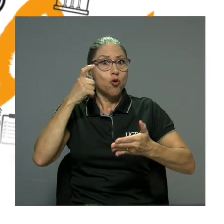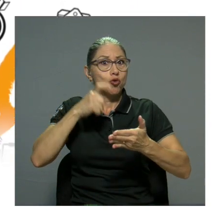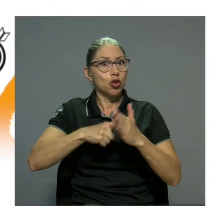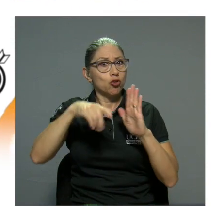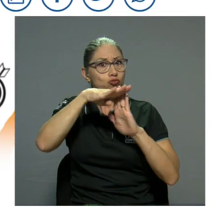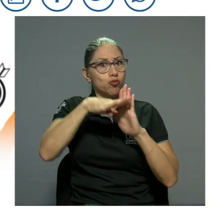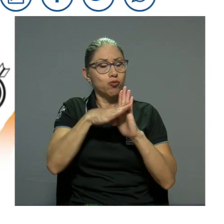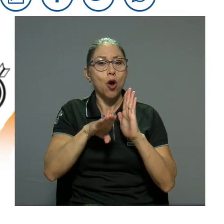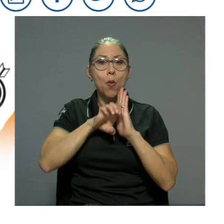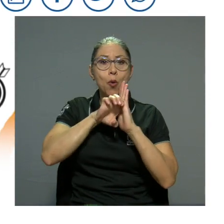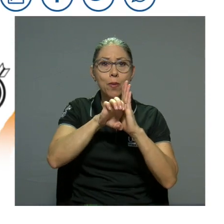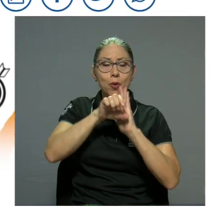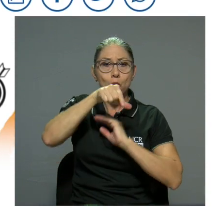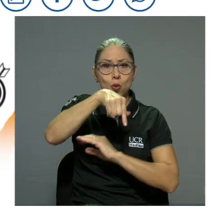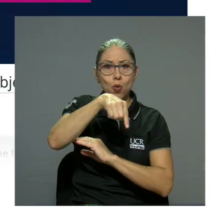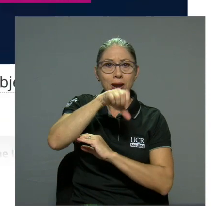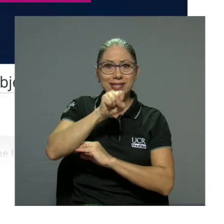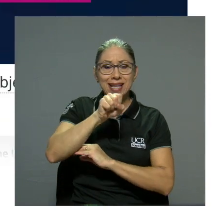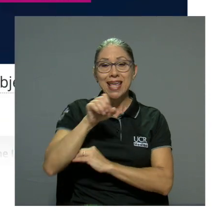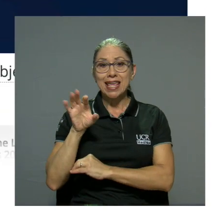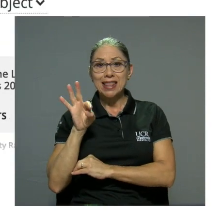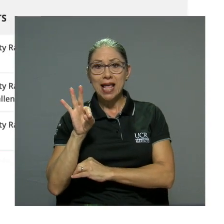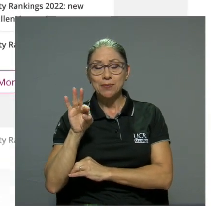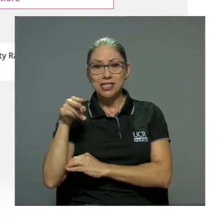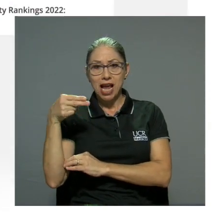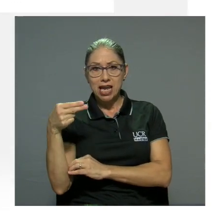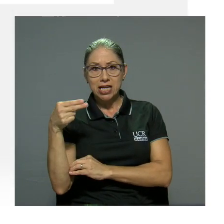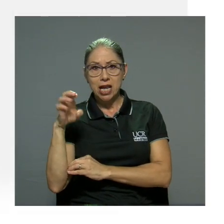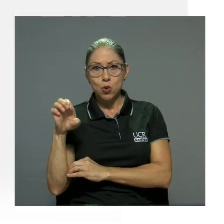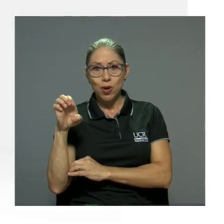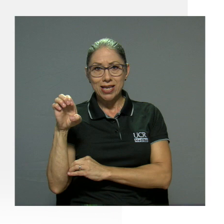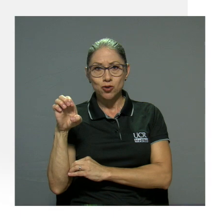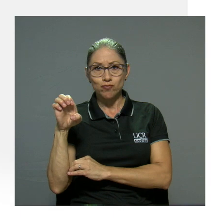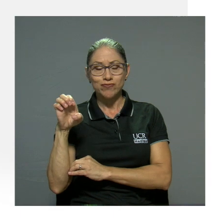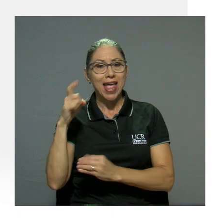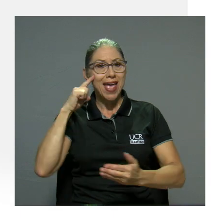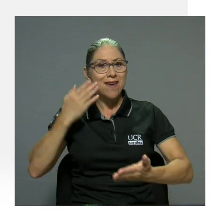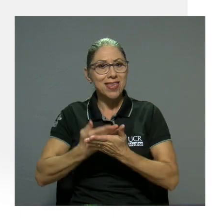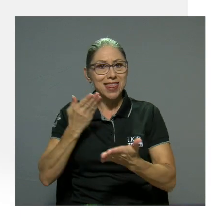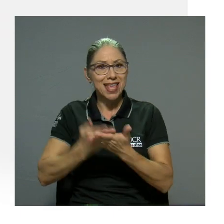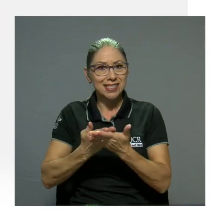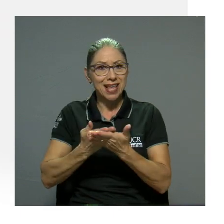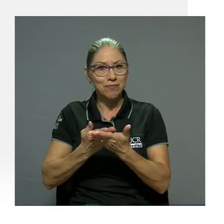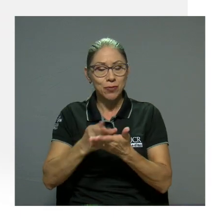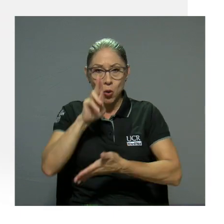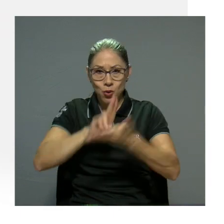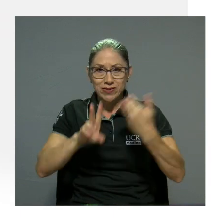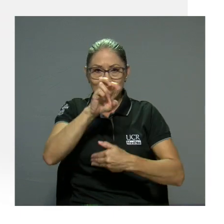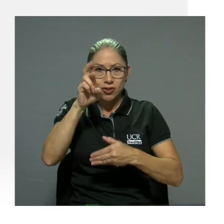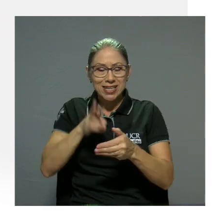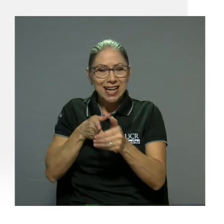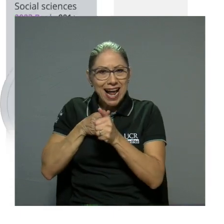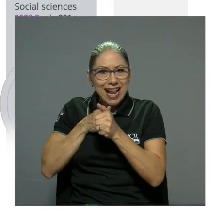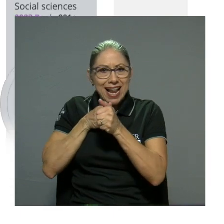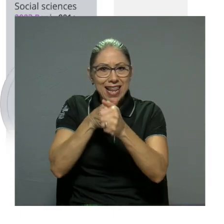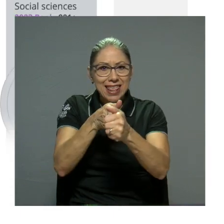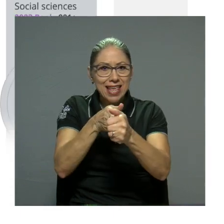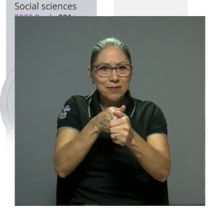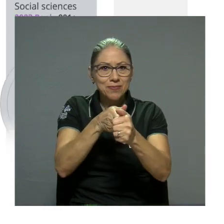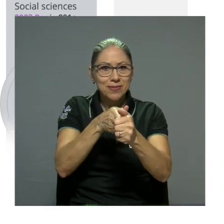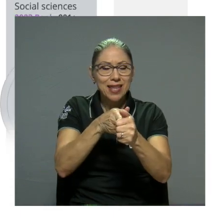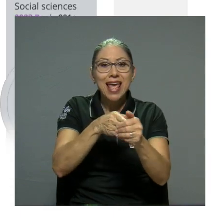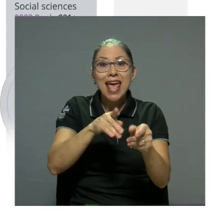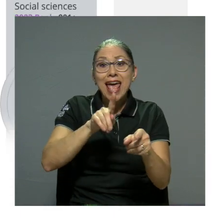rankings como QS y Times Higher Education evidencian el liderazgo de la Universidad de Costa Rica